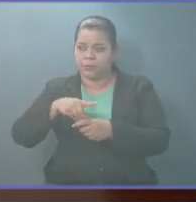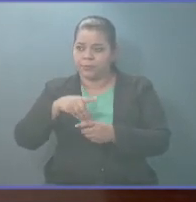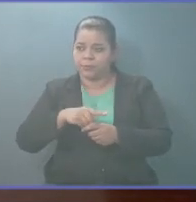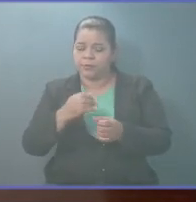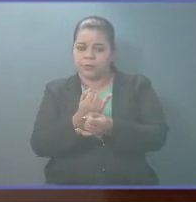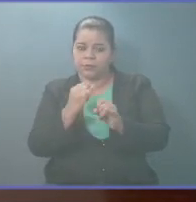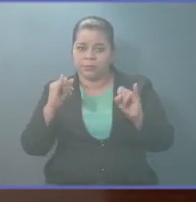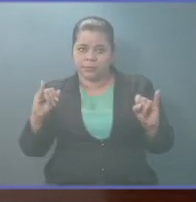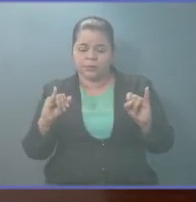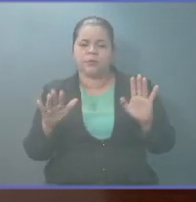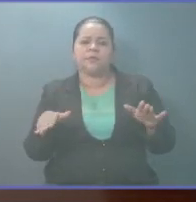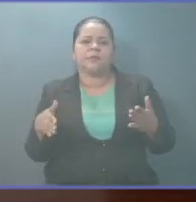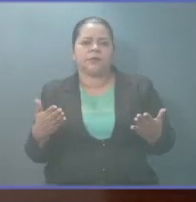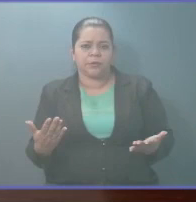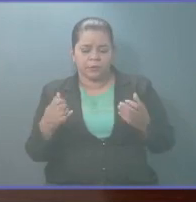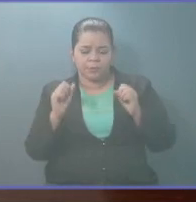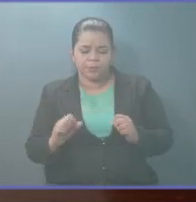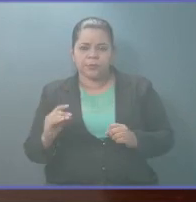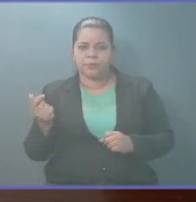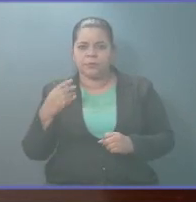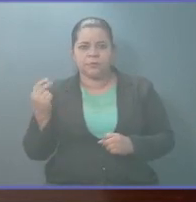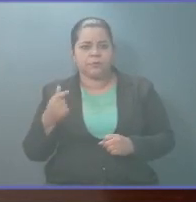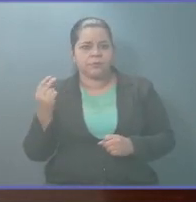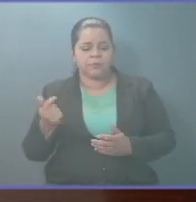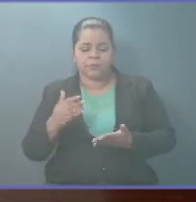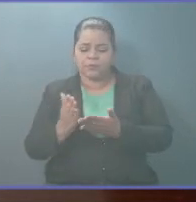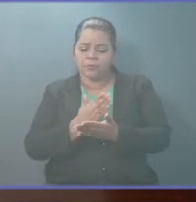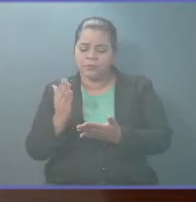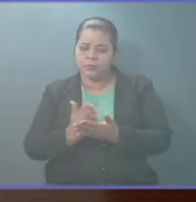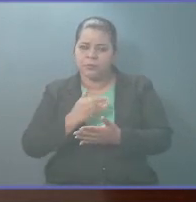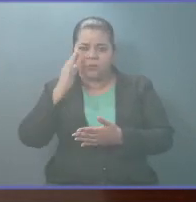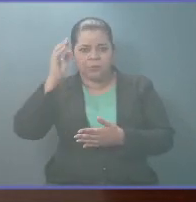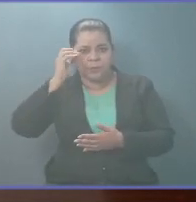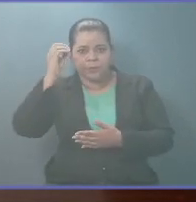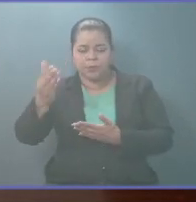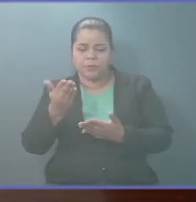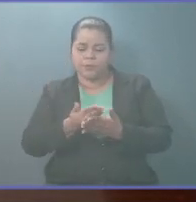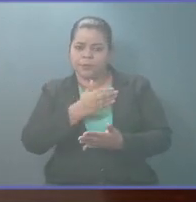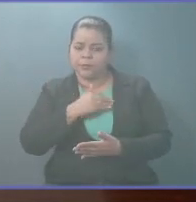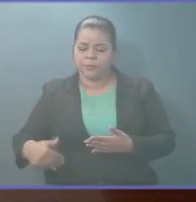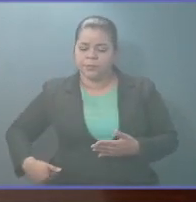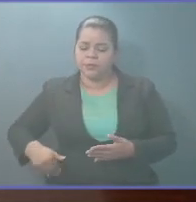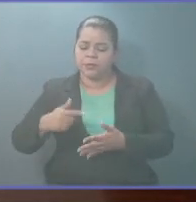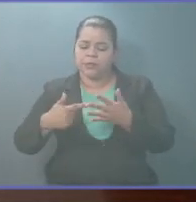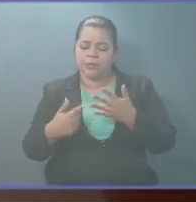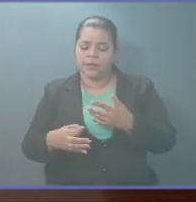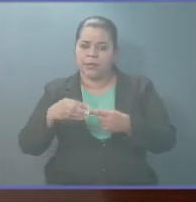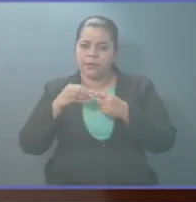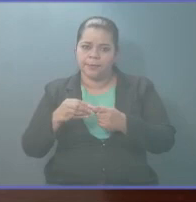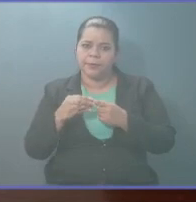Les agradezco la paciencia, el debate de altura, como ya se ha mencionado, y sí quiero